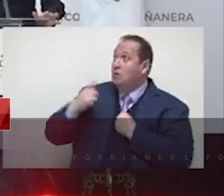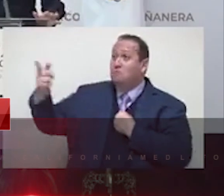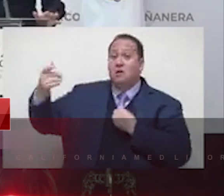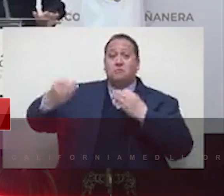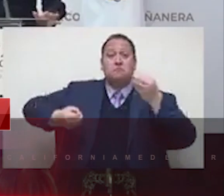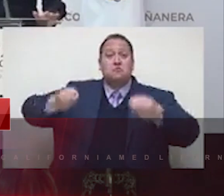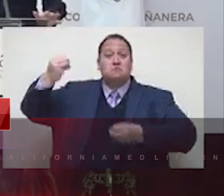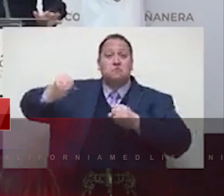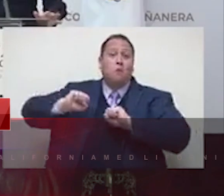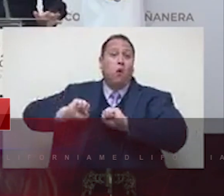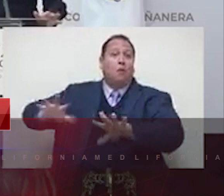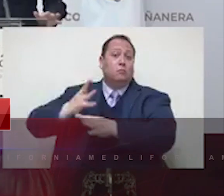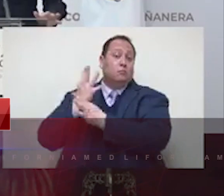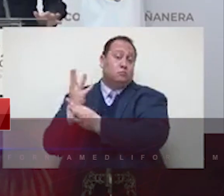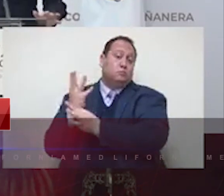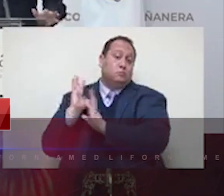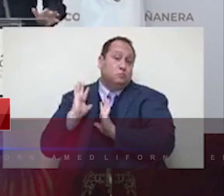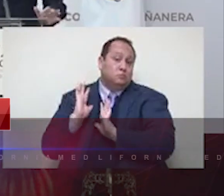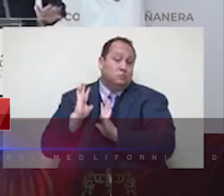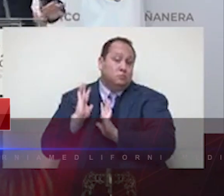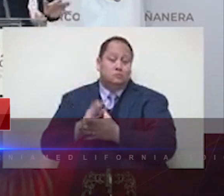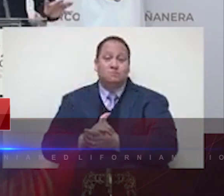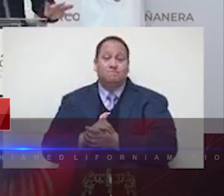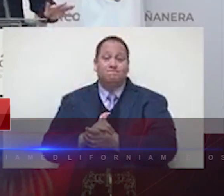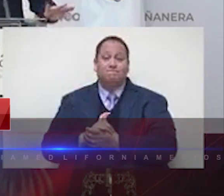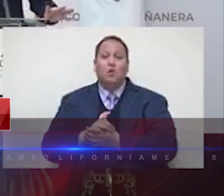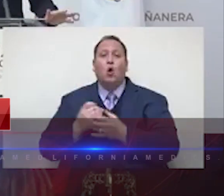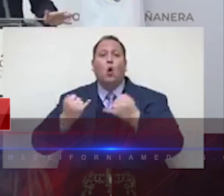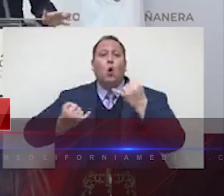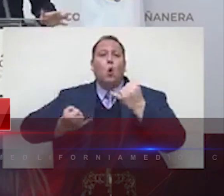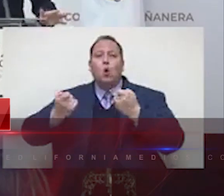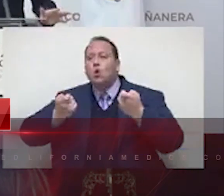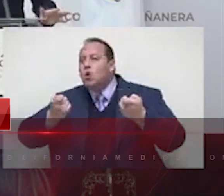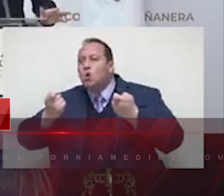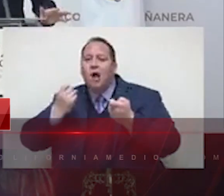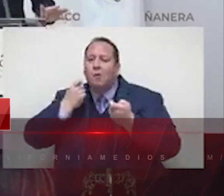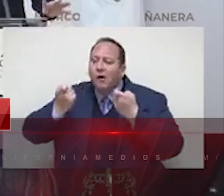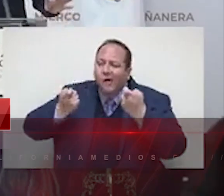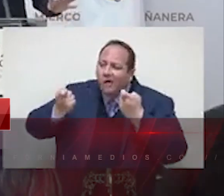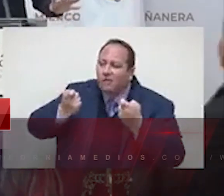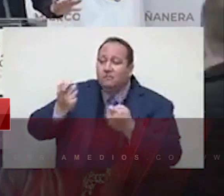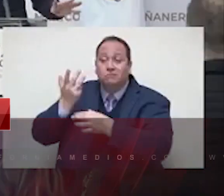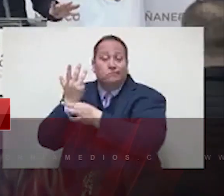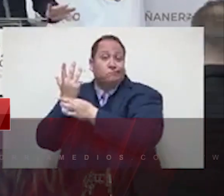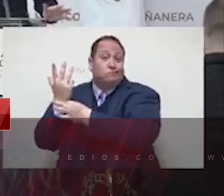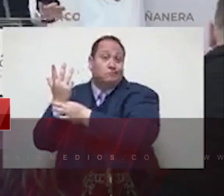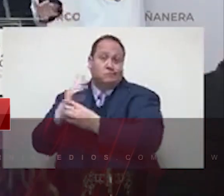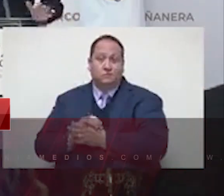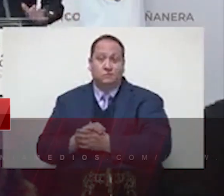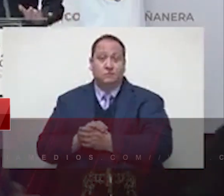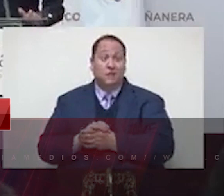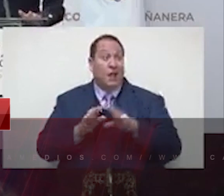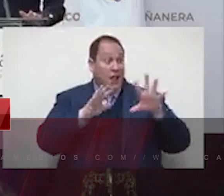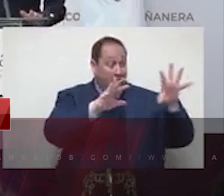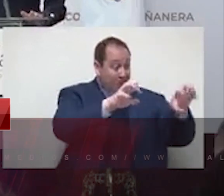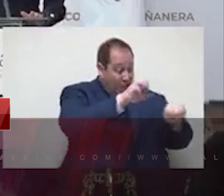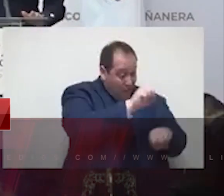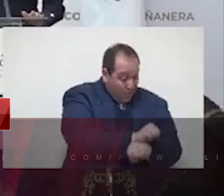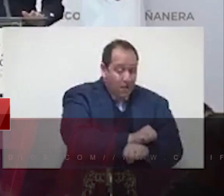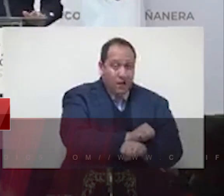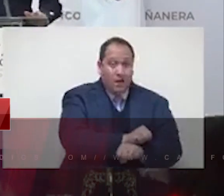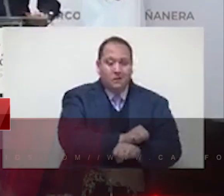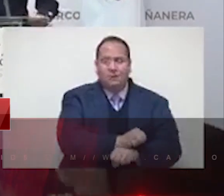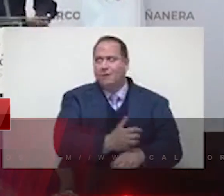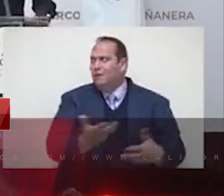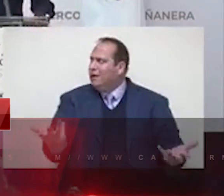suelta Okay okay por artimañas jurídicas que si detenciones y demás Mira el